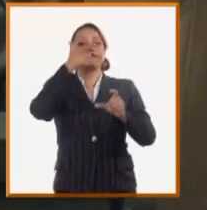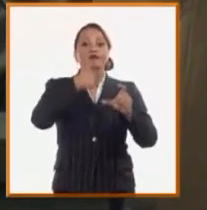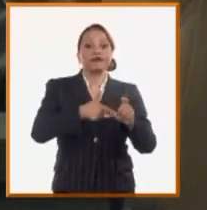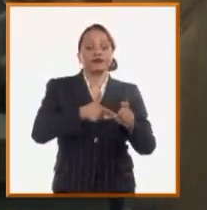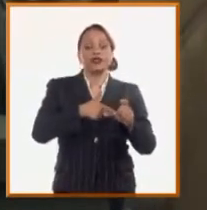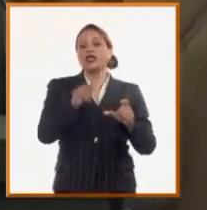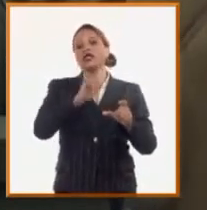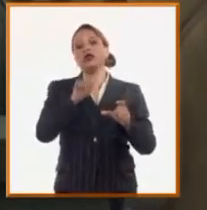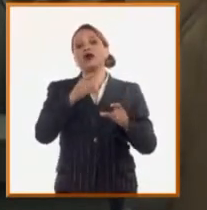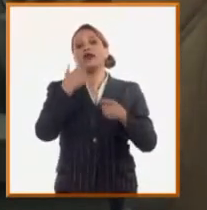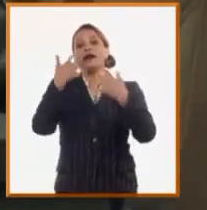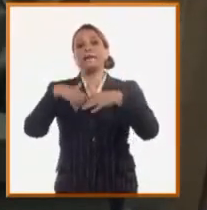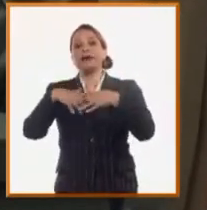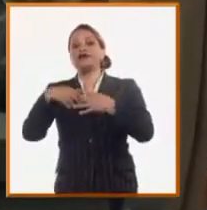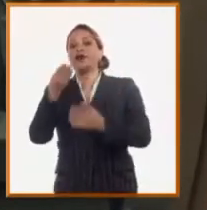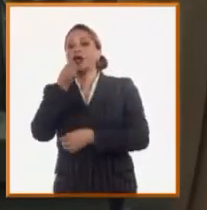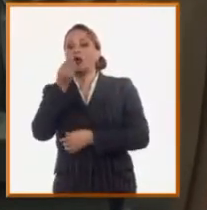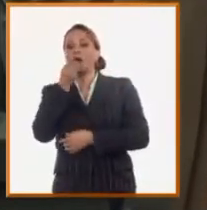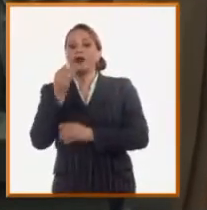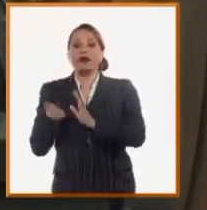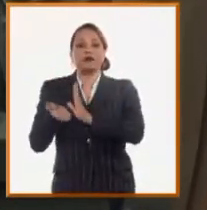subir el precio de los alimentos.